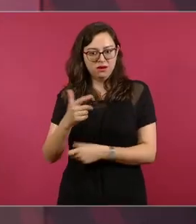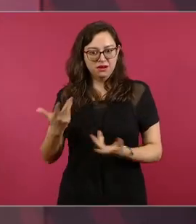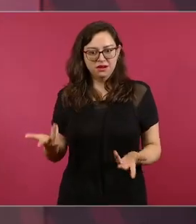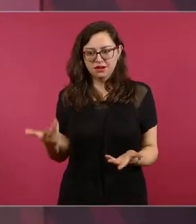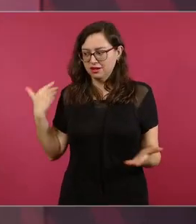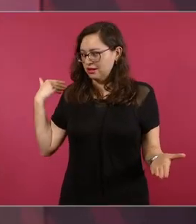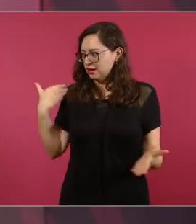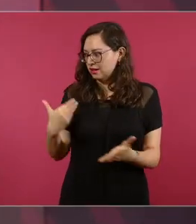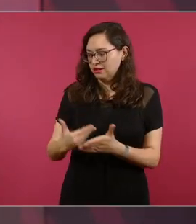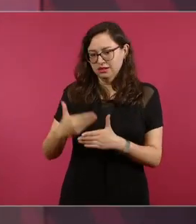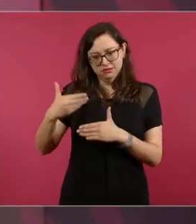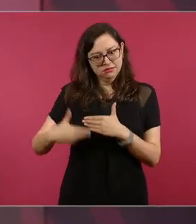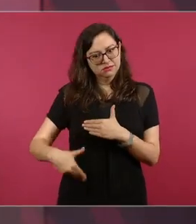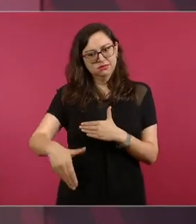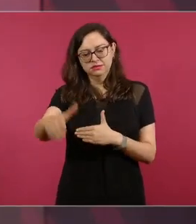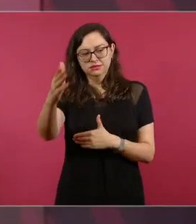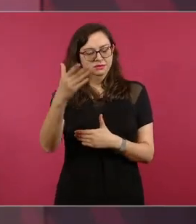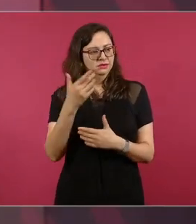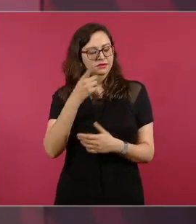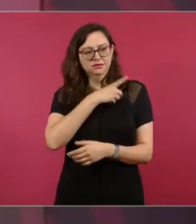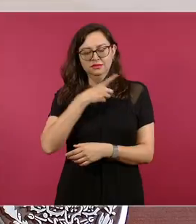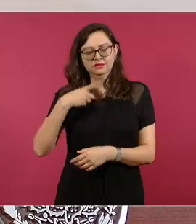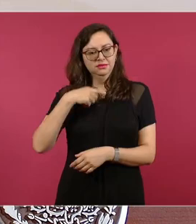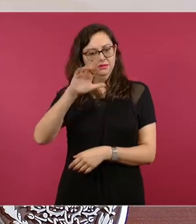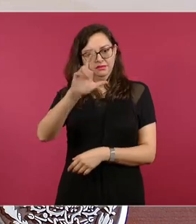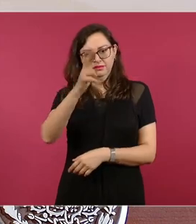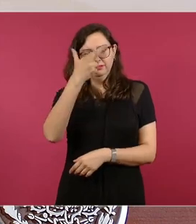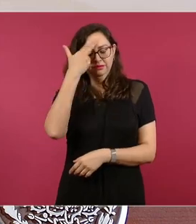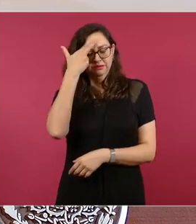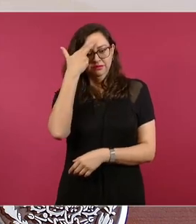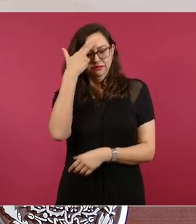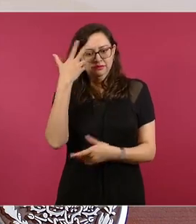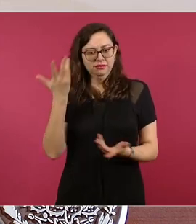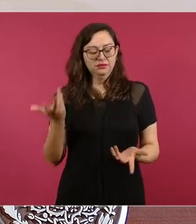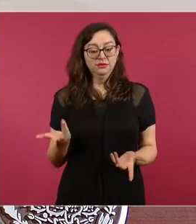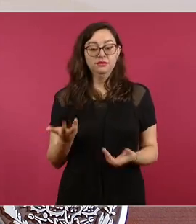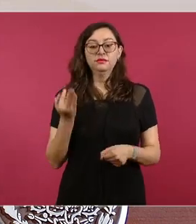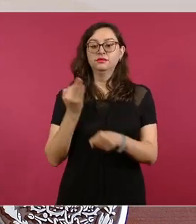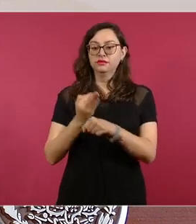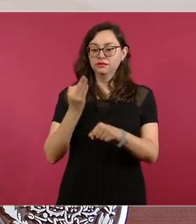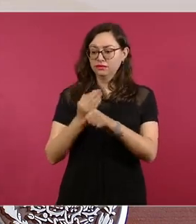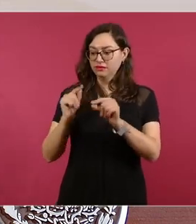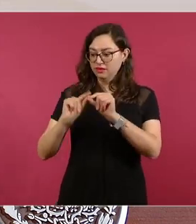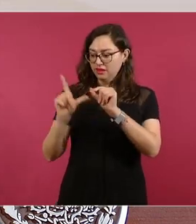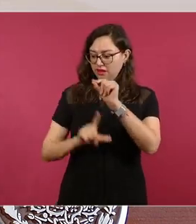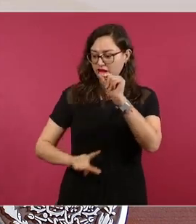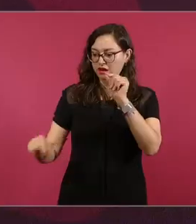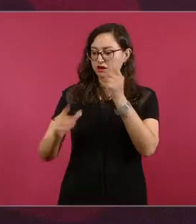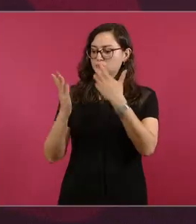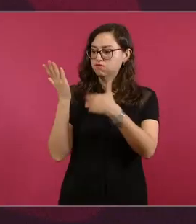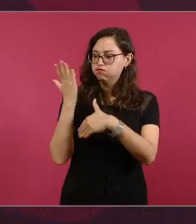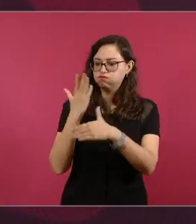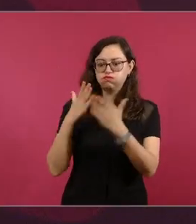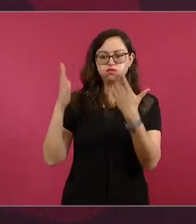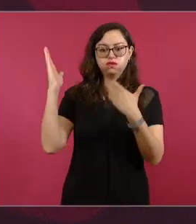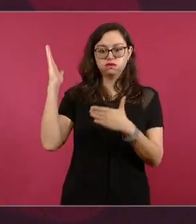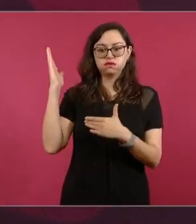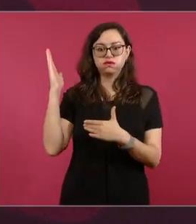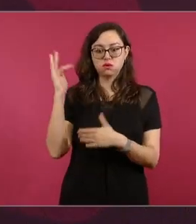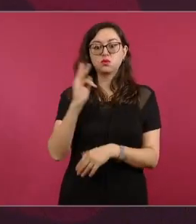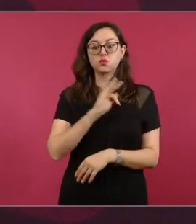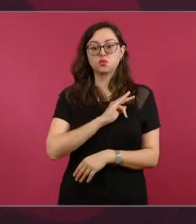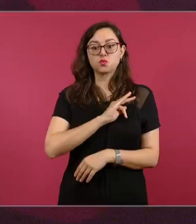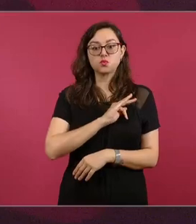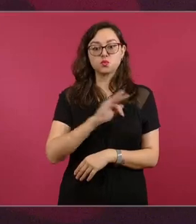de esplendor en México con relación al mundo,